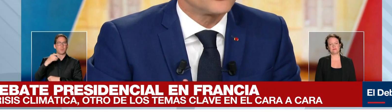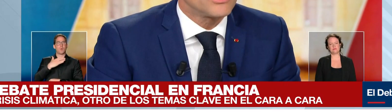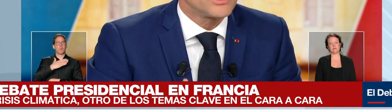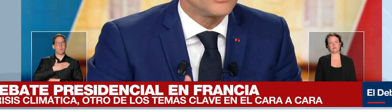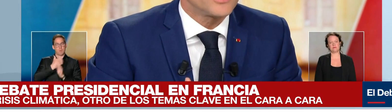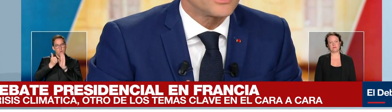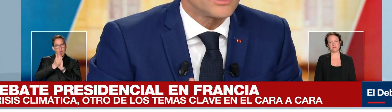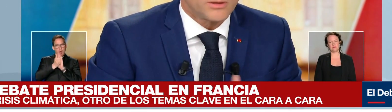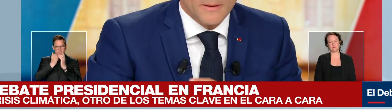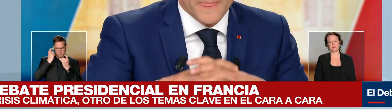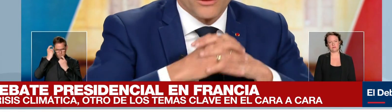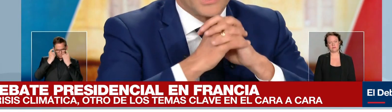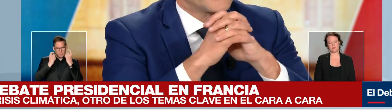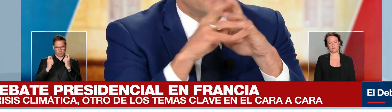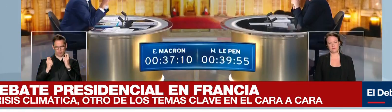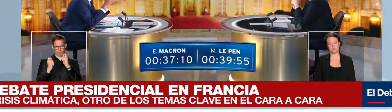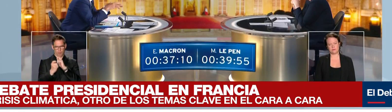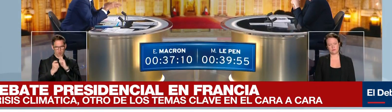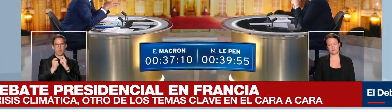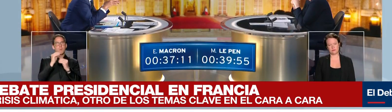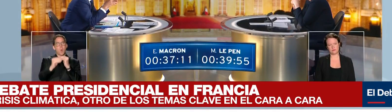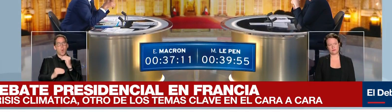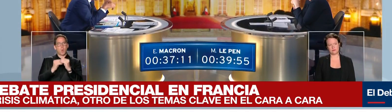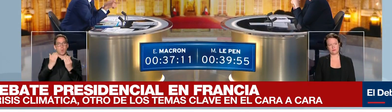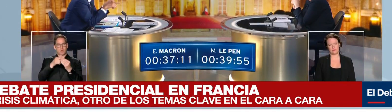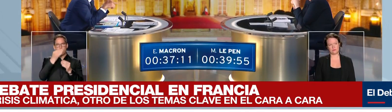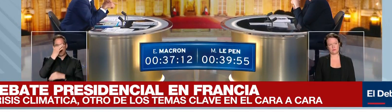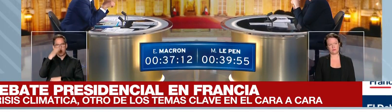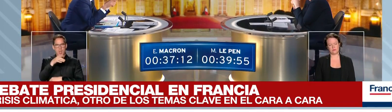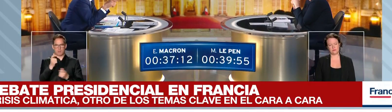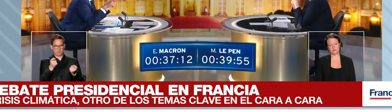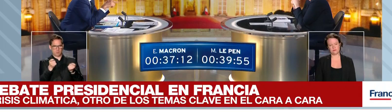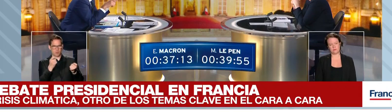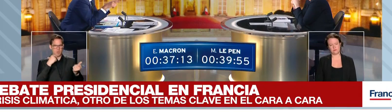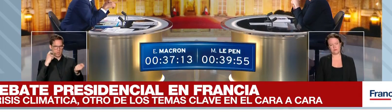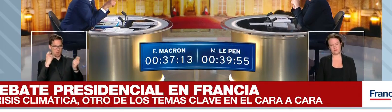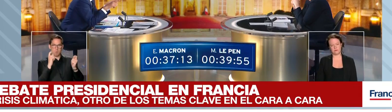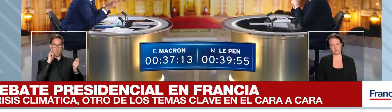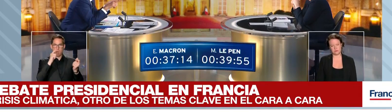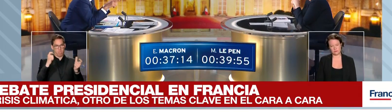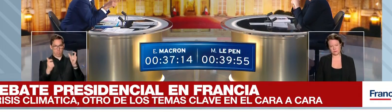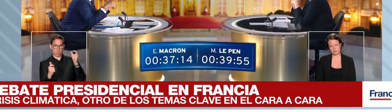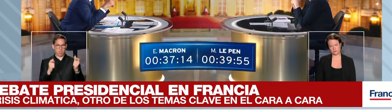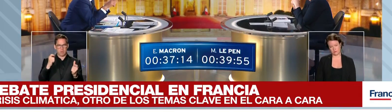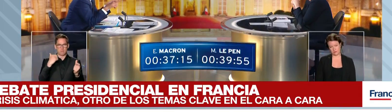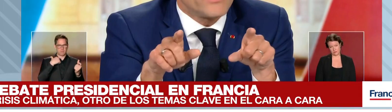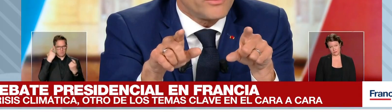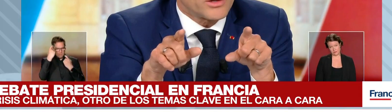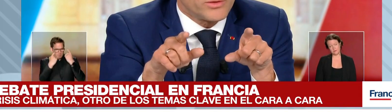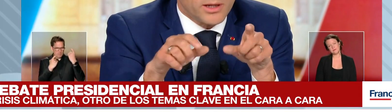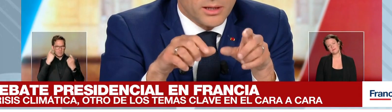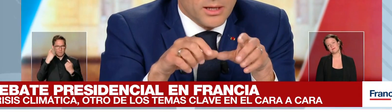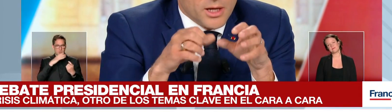que usted dijo porque yo me ocupé de la reestructuración del sector nuclear que estaba colapsando. Y pienso en todos los asalariados